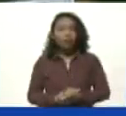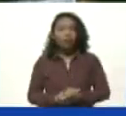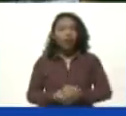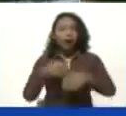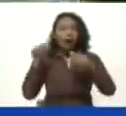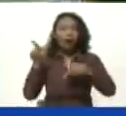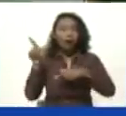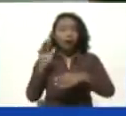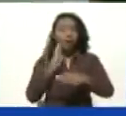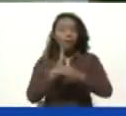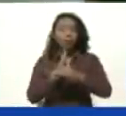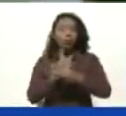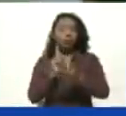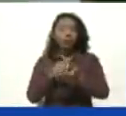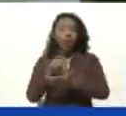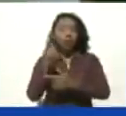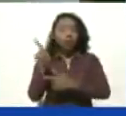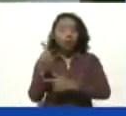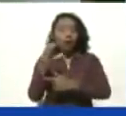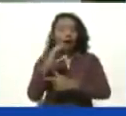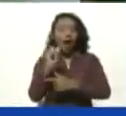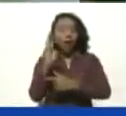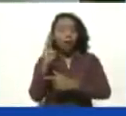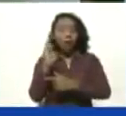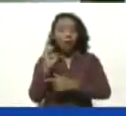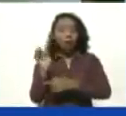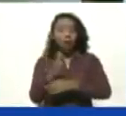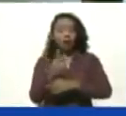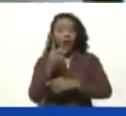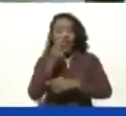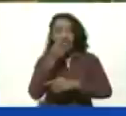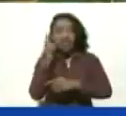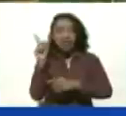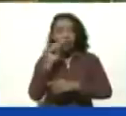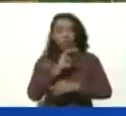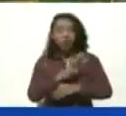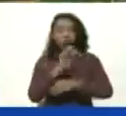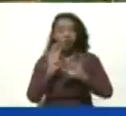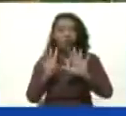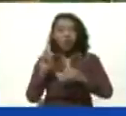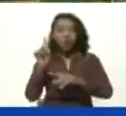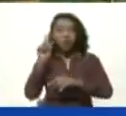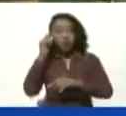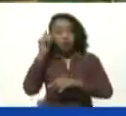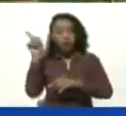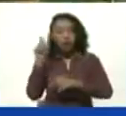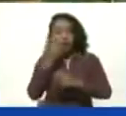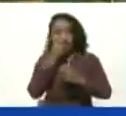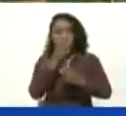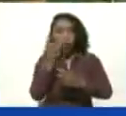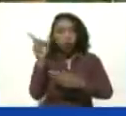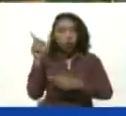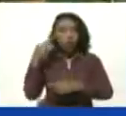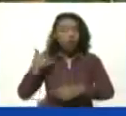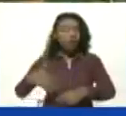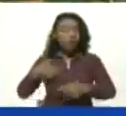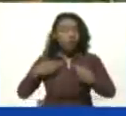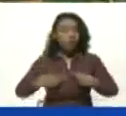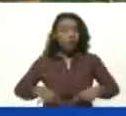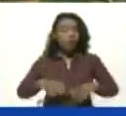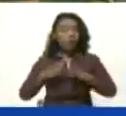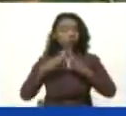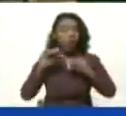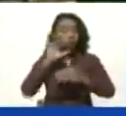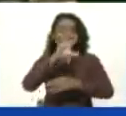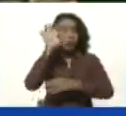quien impidieron llegar a Cabo Verde durante 491 días para que lo viera, lo visitara, como es un derecho humano en todos